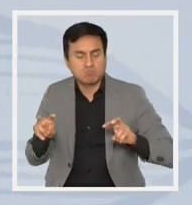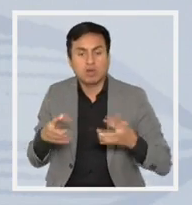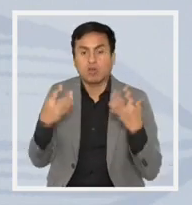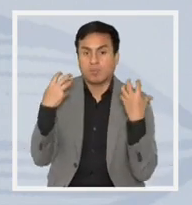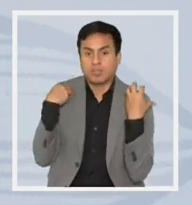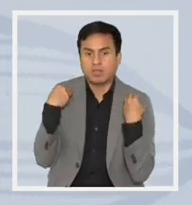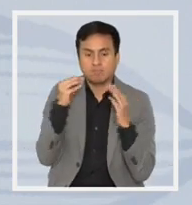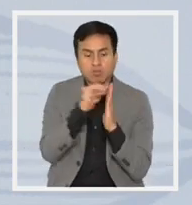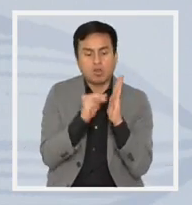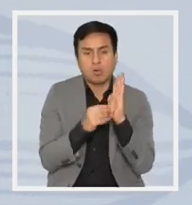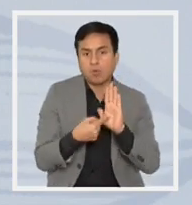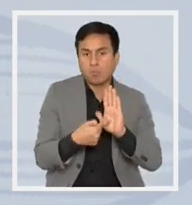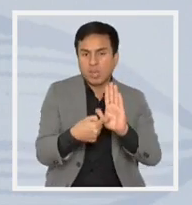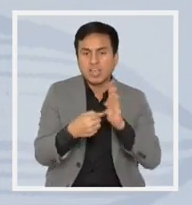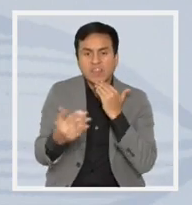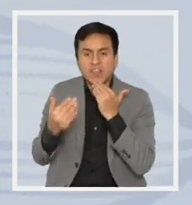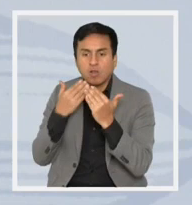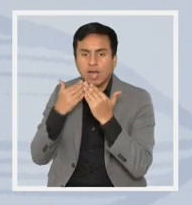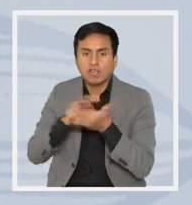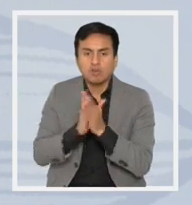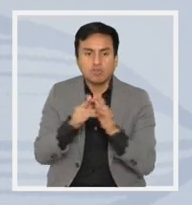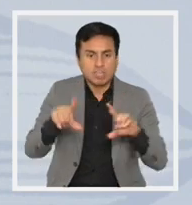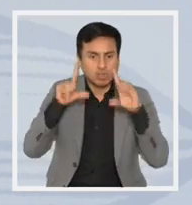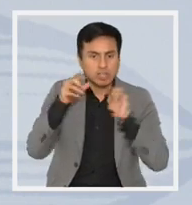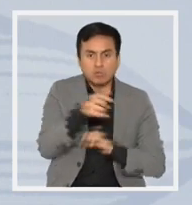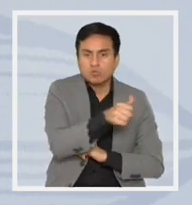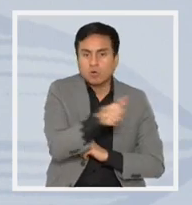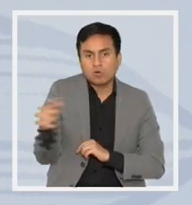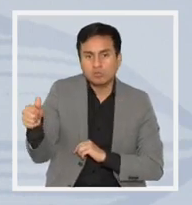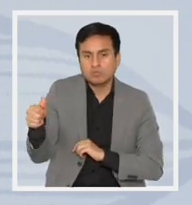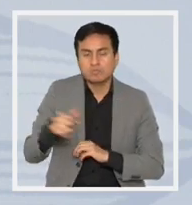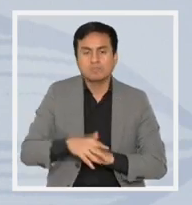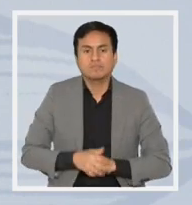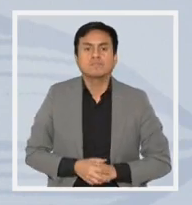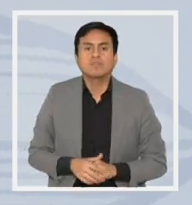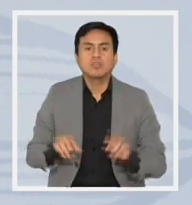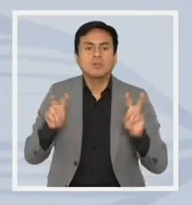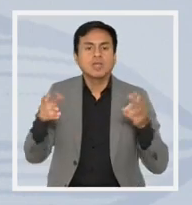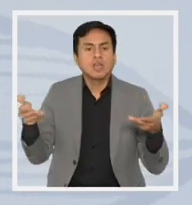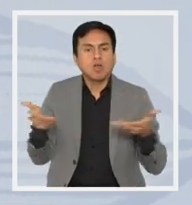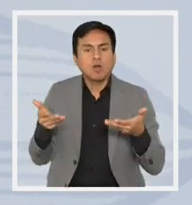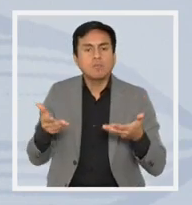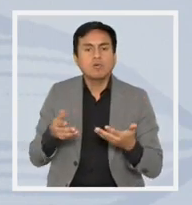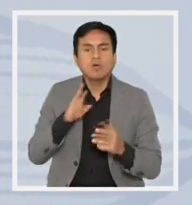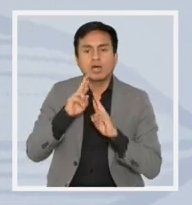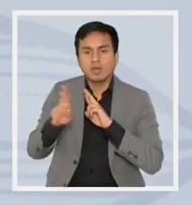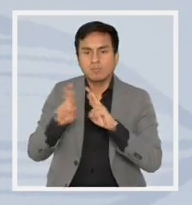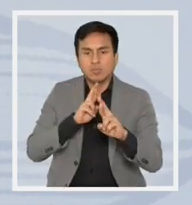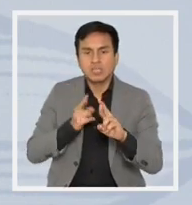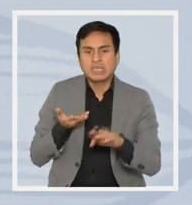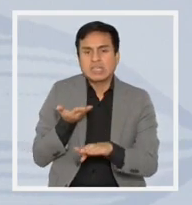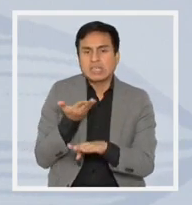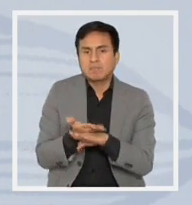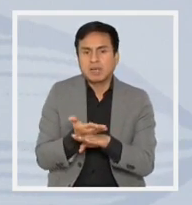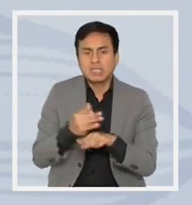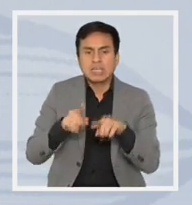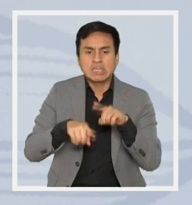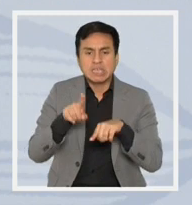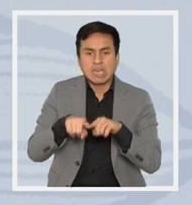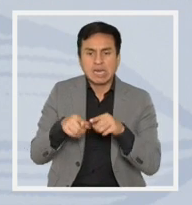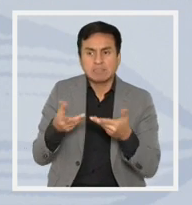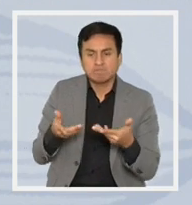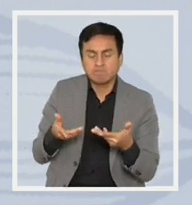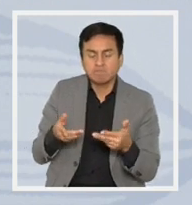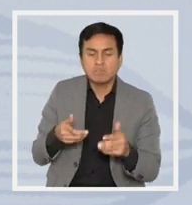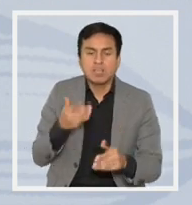corresponderá establecer una propuesta dialogada con todos los actores sobre cómo responder a la demanda de tierras que hoy